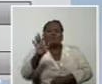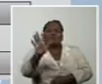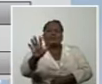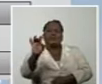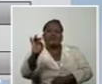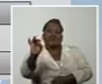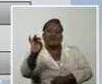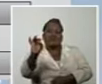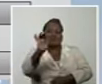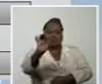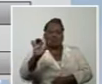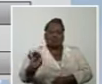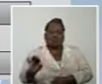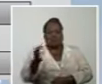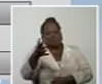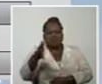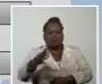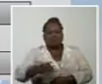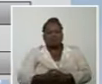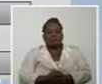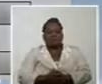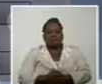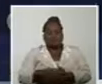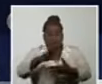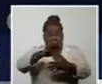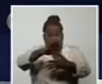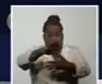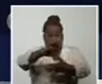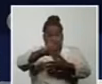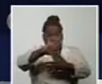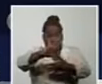6,57%. La región de las Américas